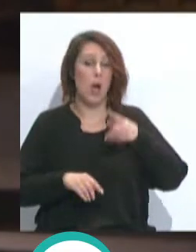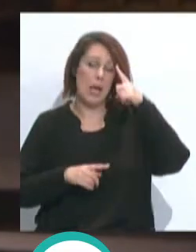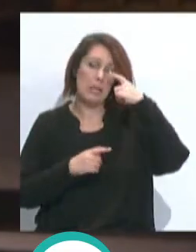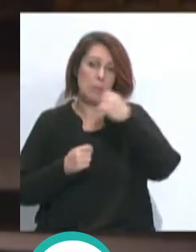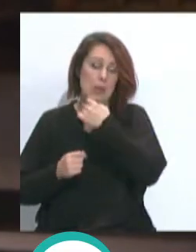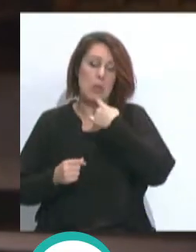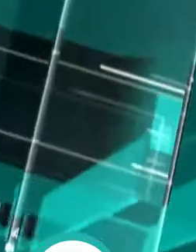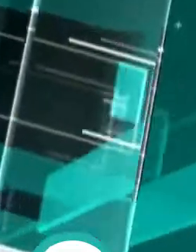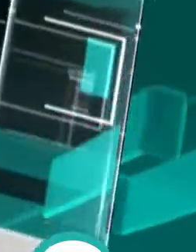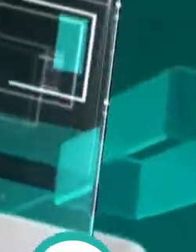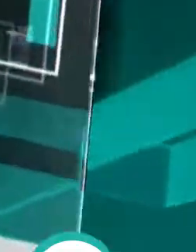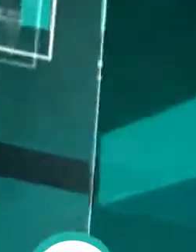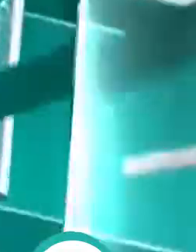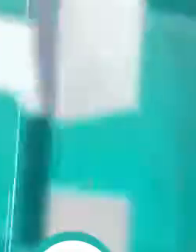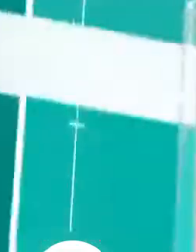expertos.